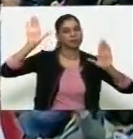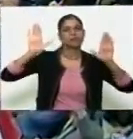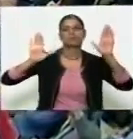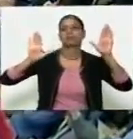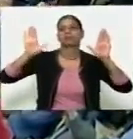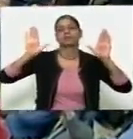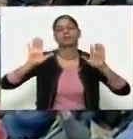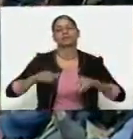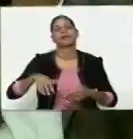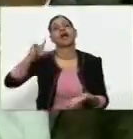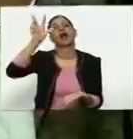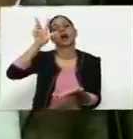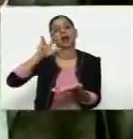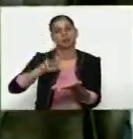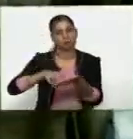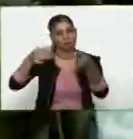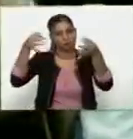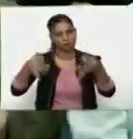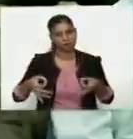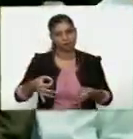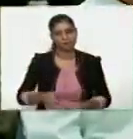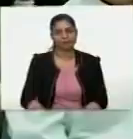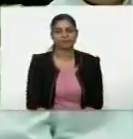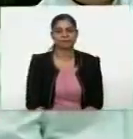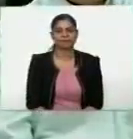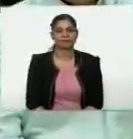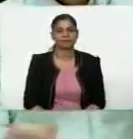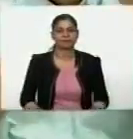Donald Trump. Aprobado.